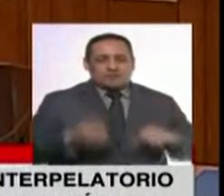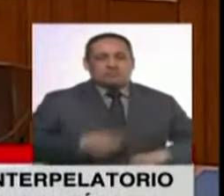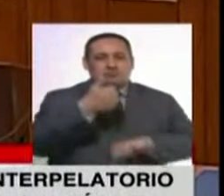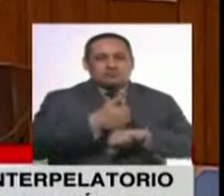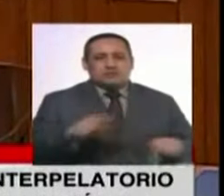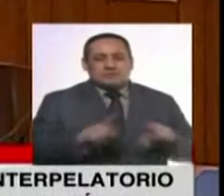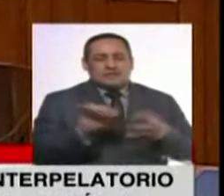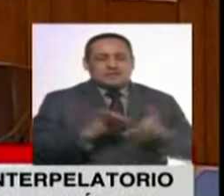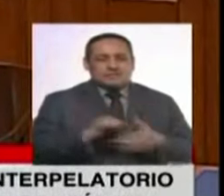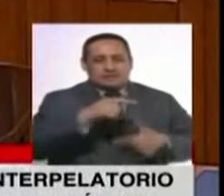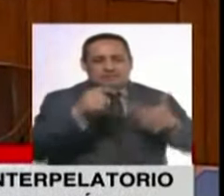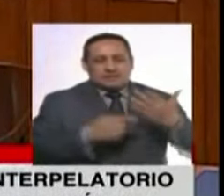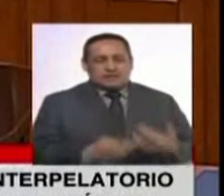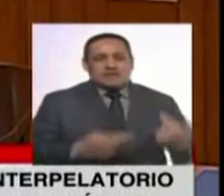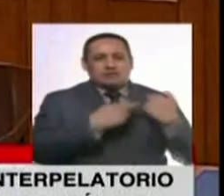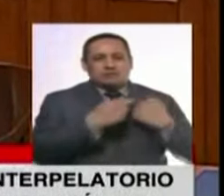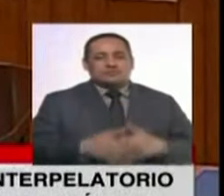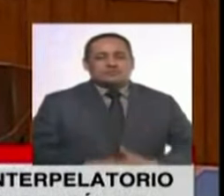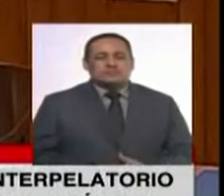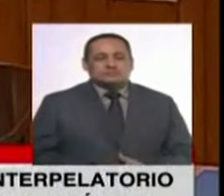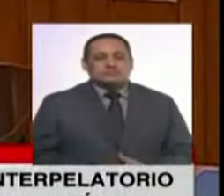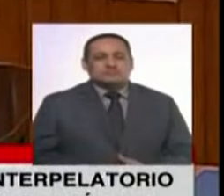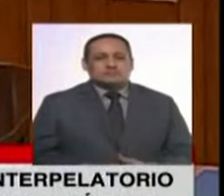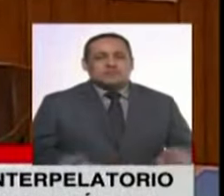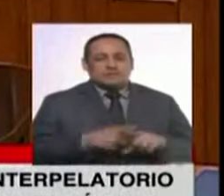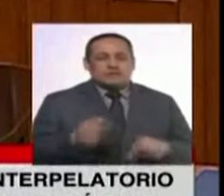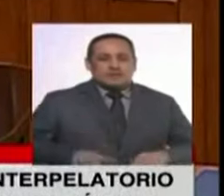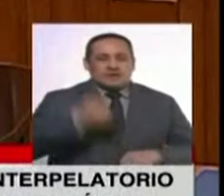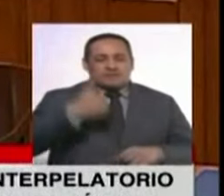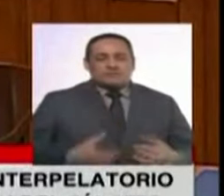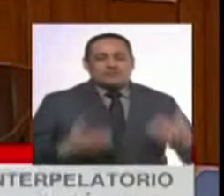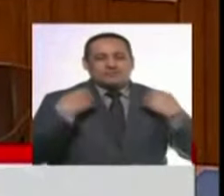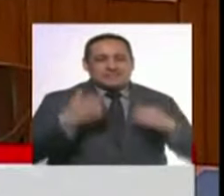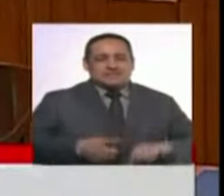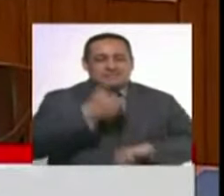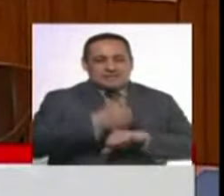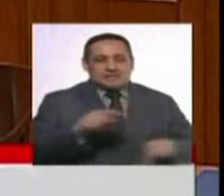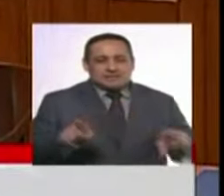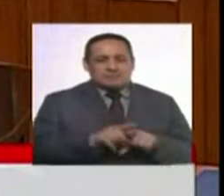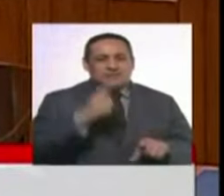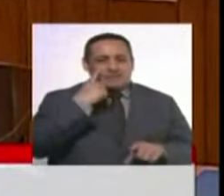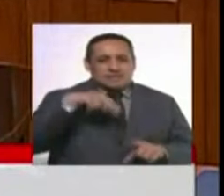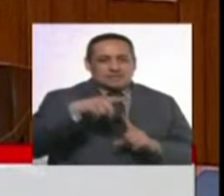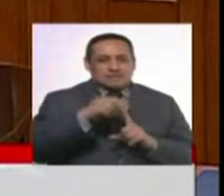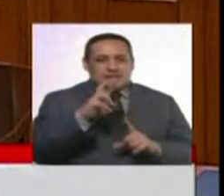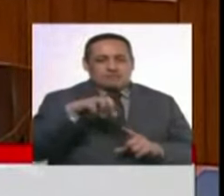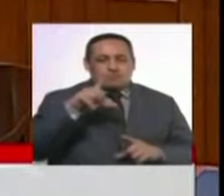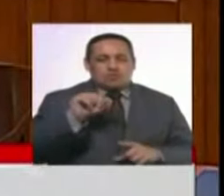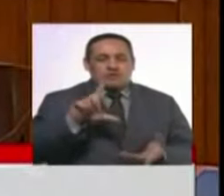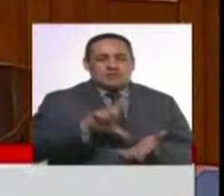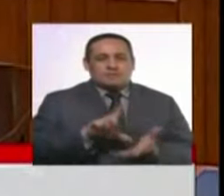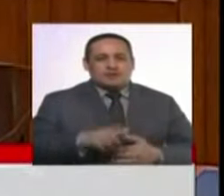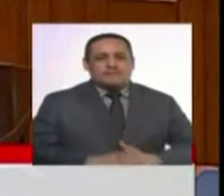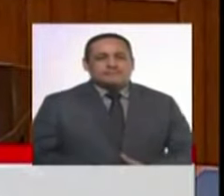ha ocupado los siguientes cargos fue jefe de la oficina central Nacional de Interpol Lima